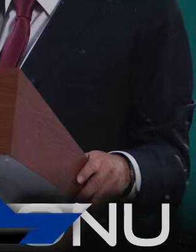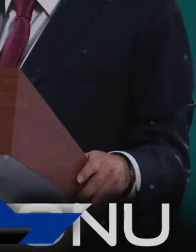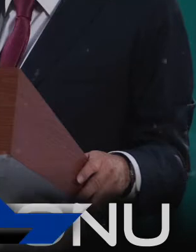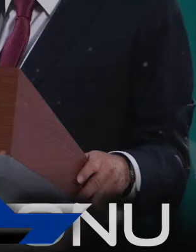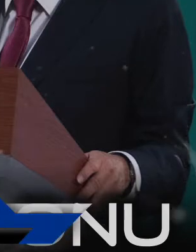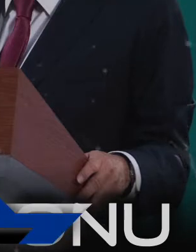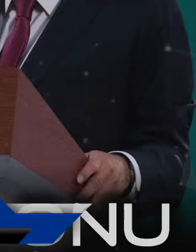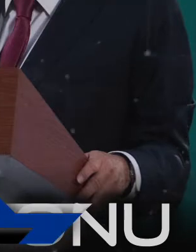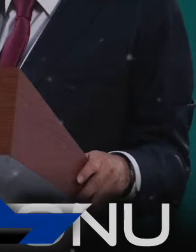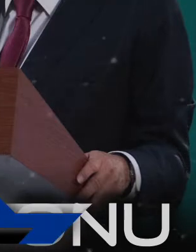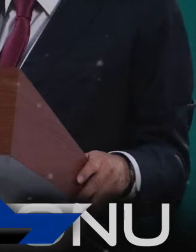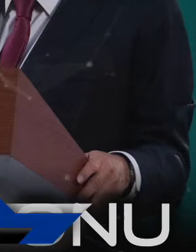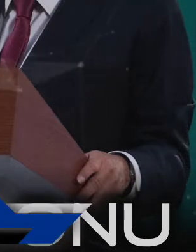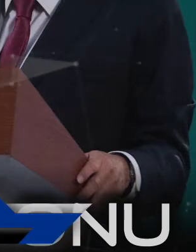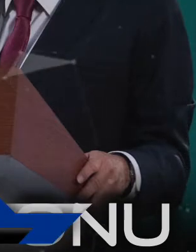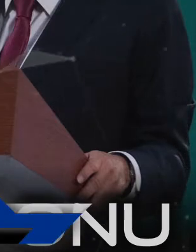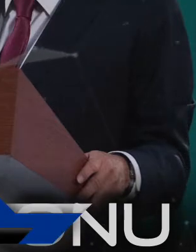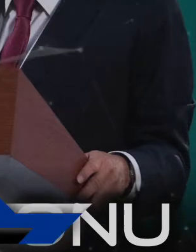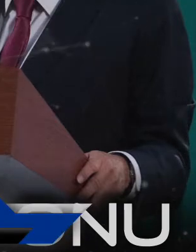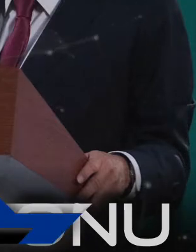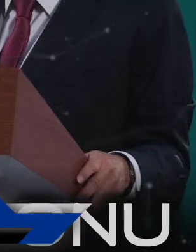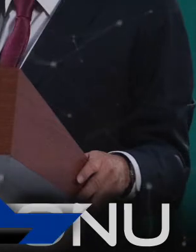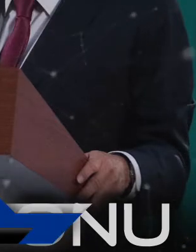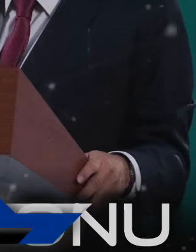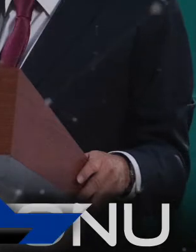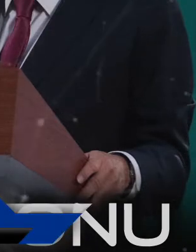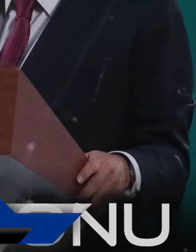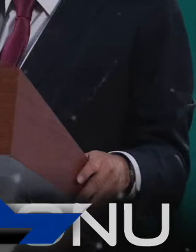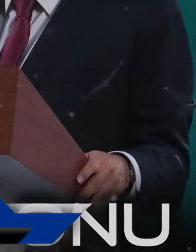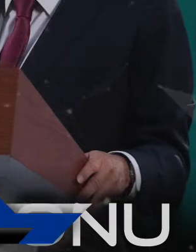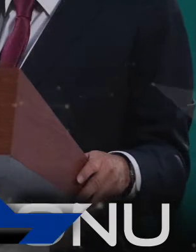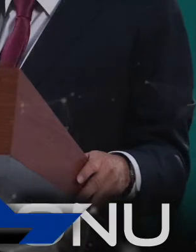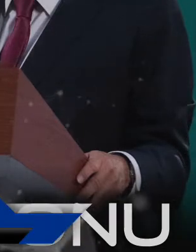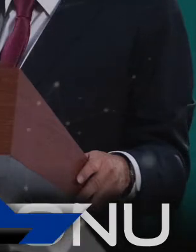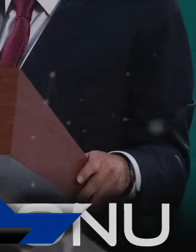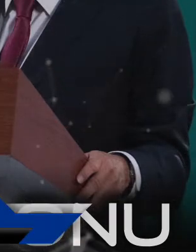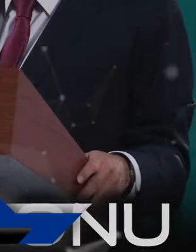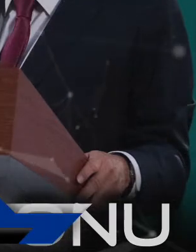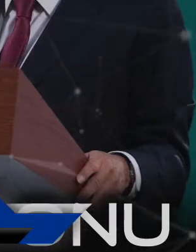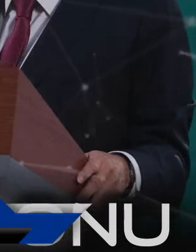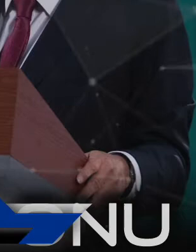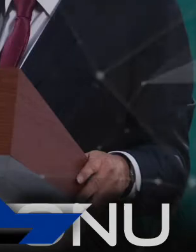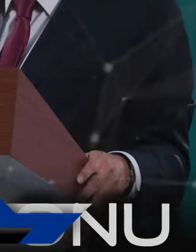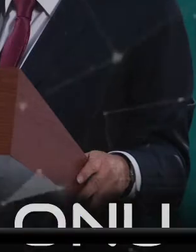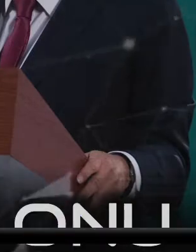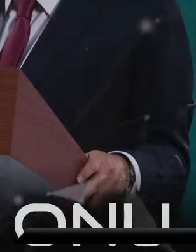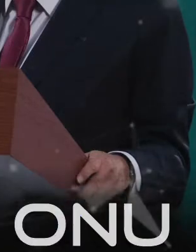Ya estás informado. No olvides darle like a este video, comparte y suscríbete a Escucha Diario.